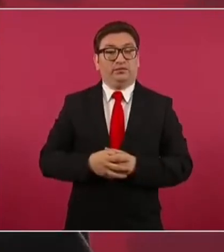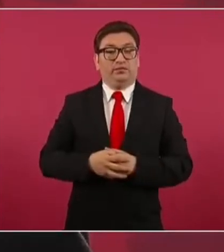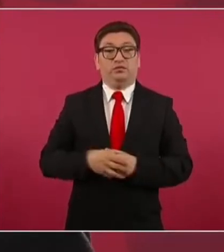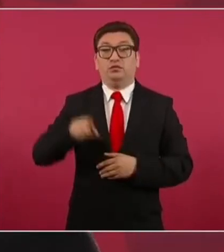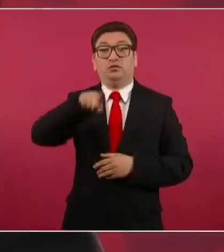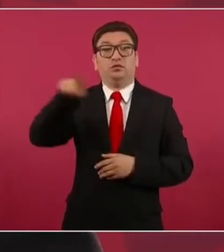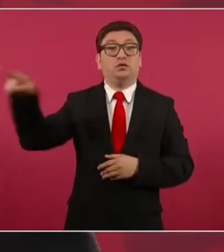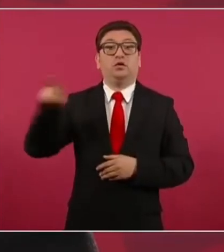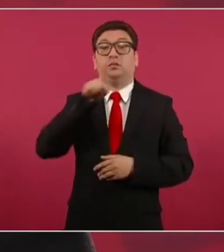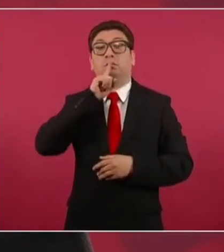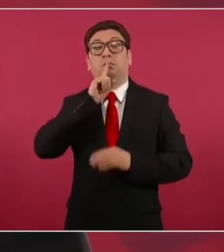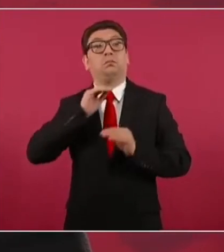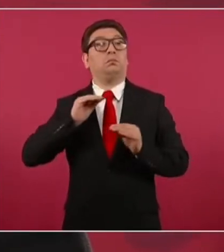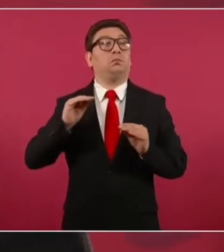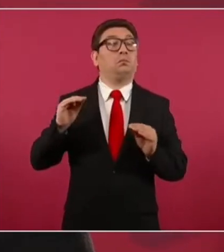silencio.